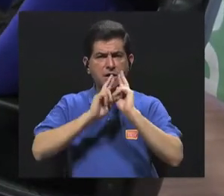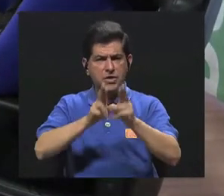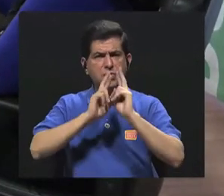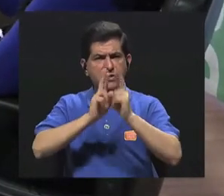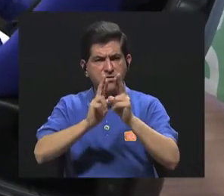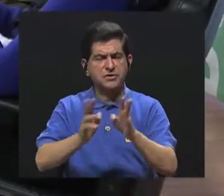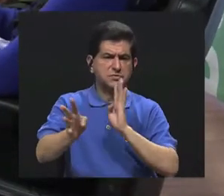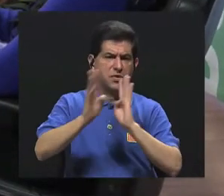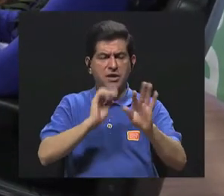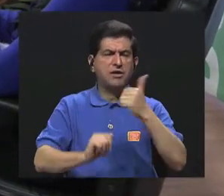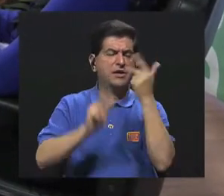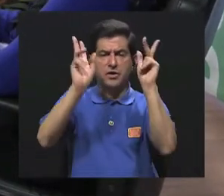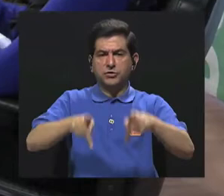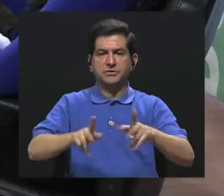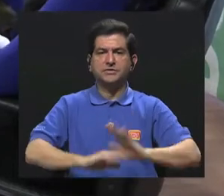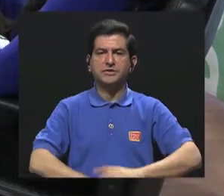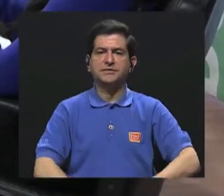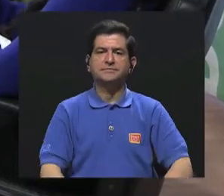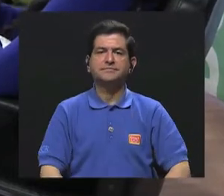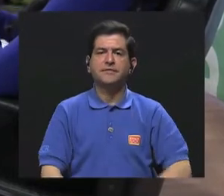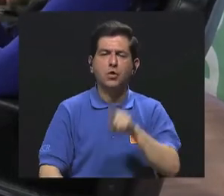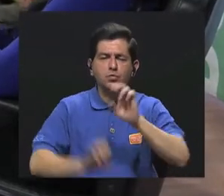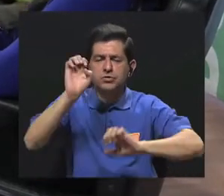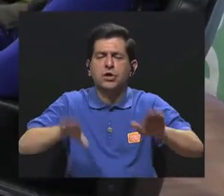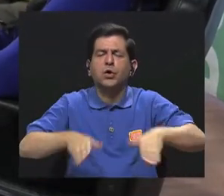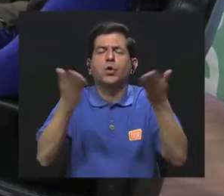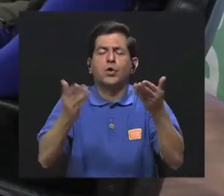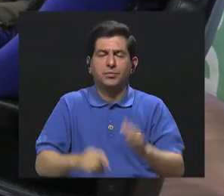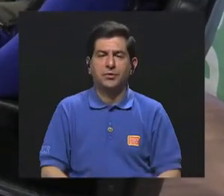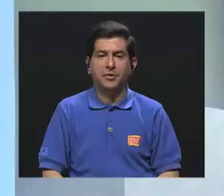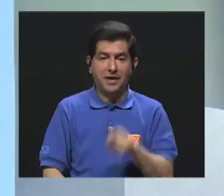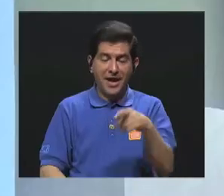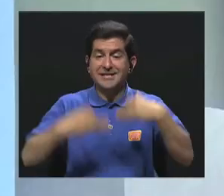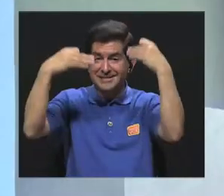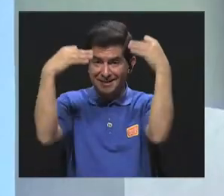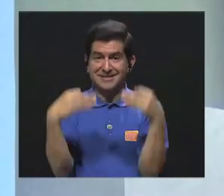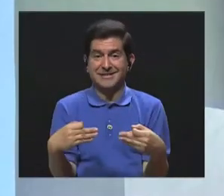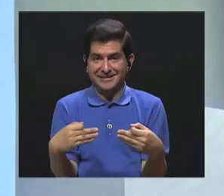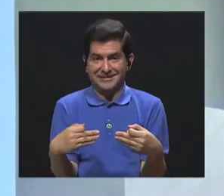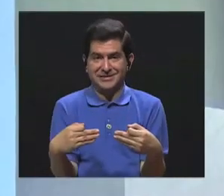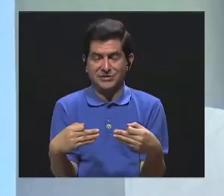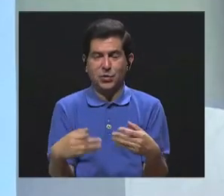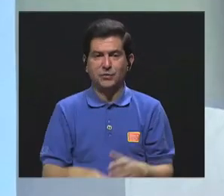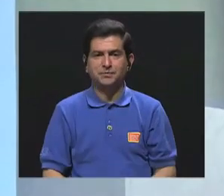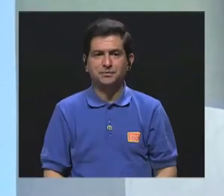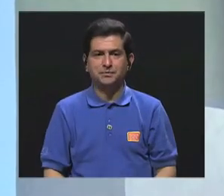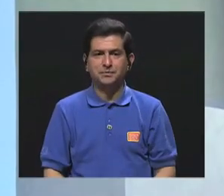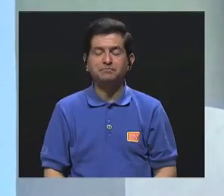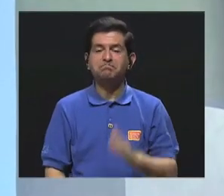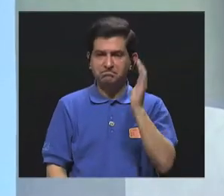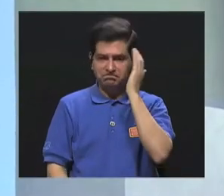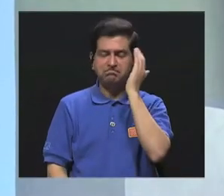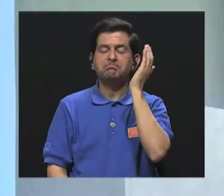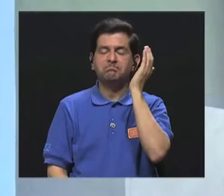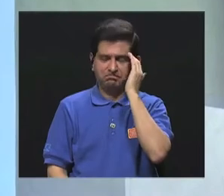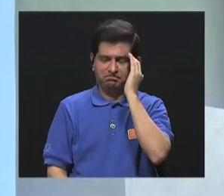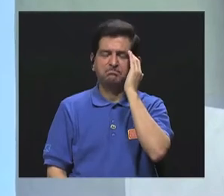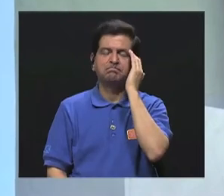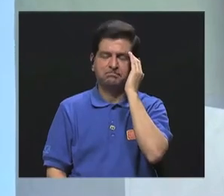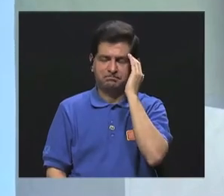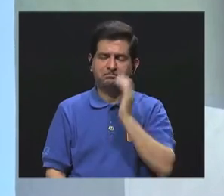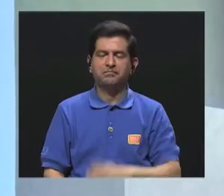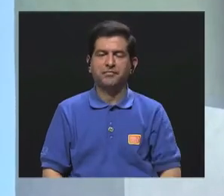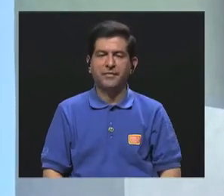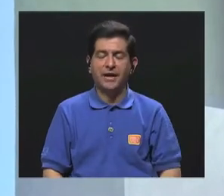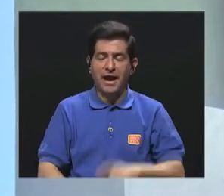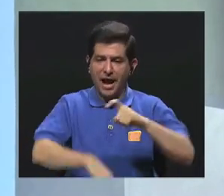cuando están hablando con otra persona. ¿Cómo lo valoras vos? Yo creo que, bueno, eso fue una decisión, uh-huh, una decisión consciente, digamos, sí,